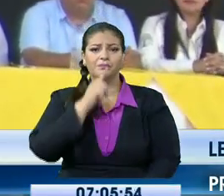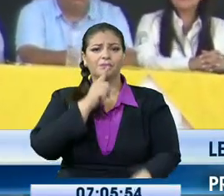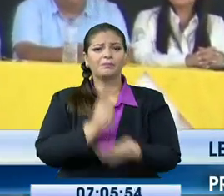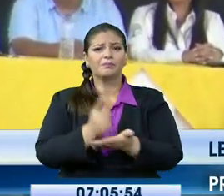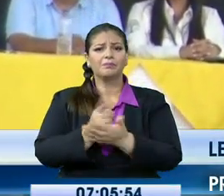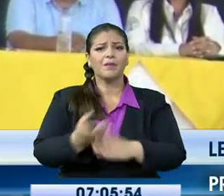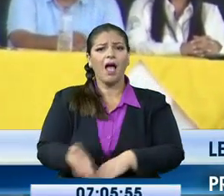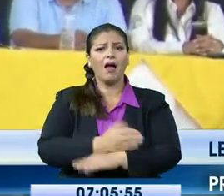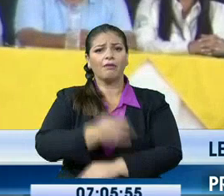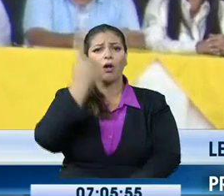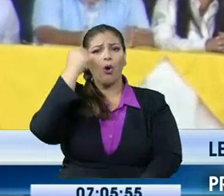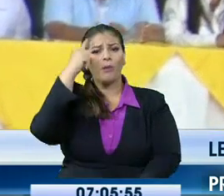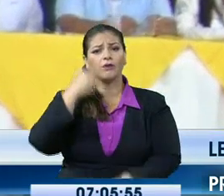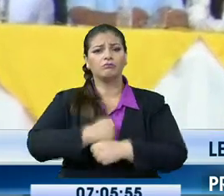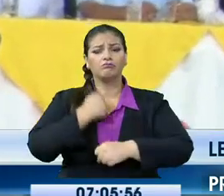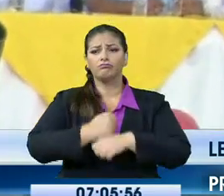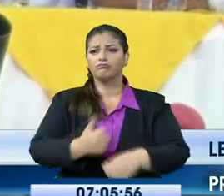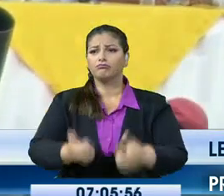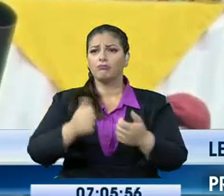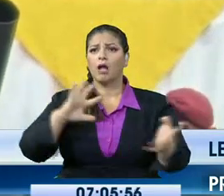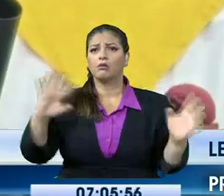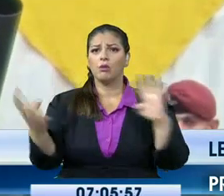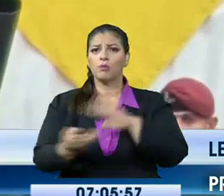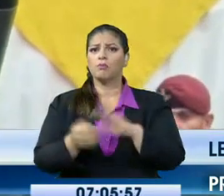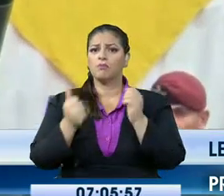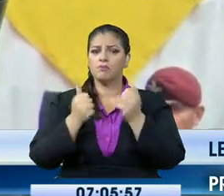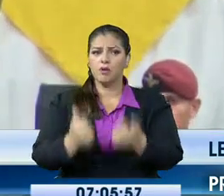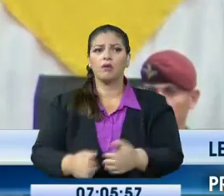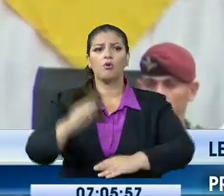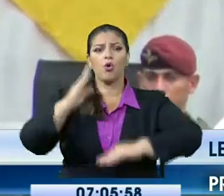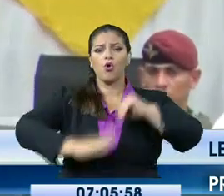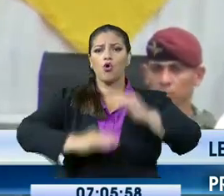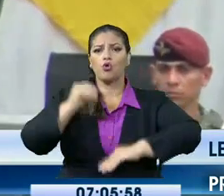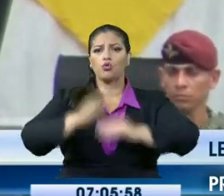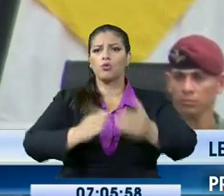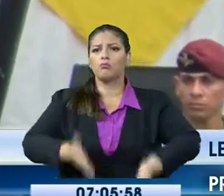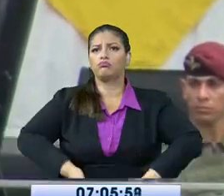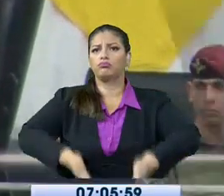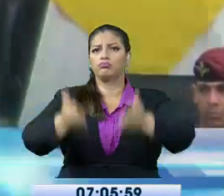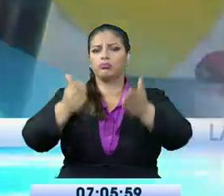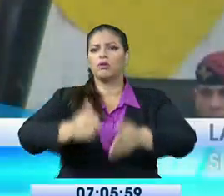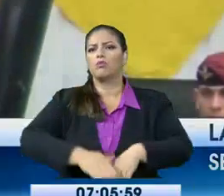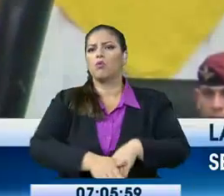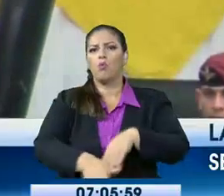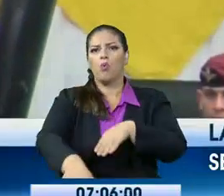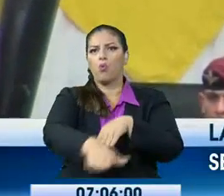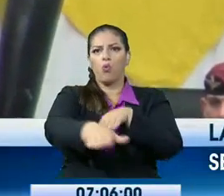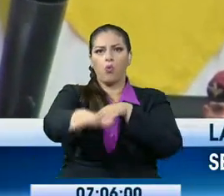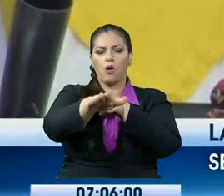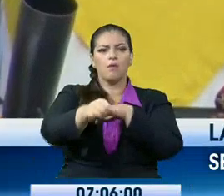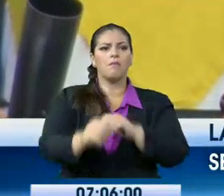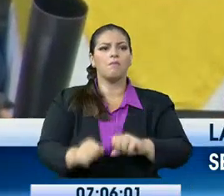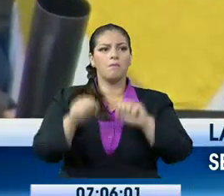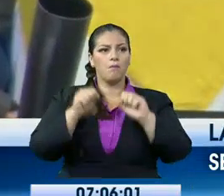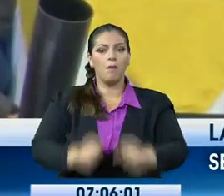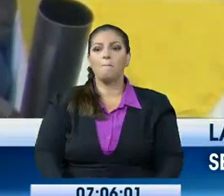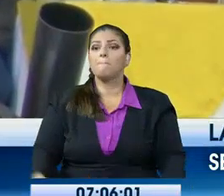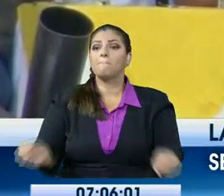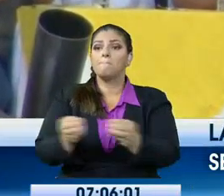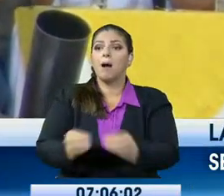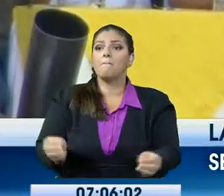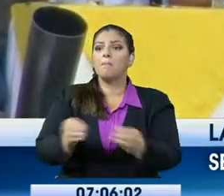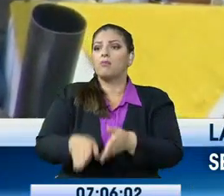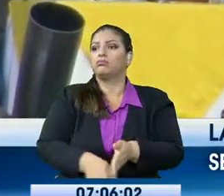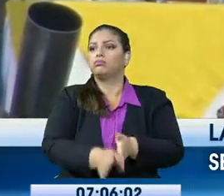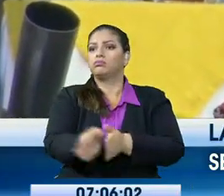construido carreteras, ahora nos faltan los caminos vecinales para poder acercar la producción del